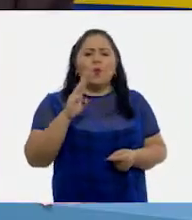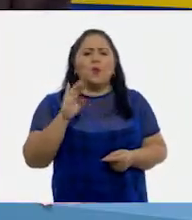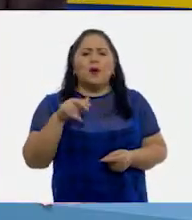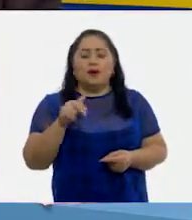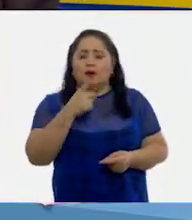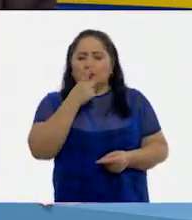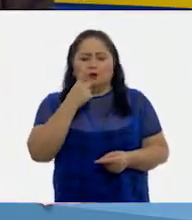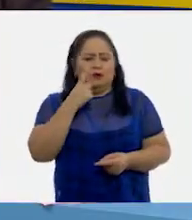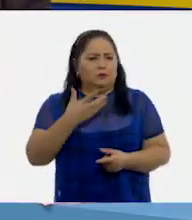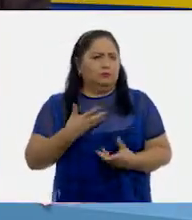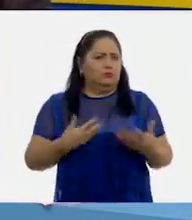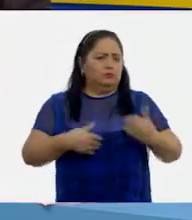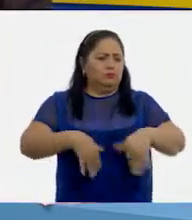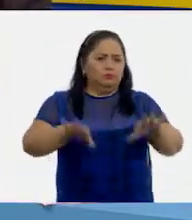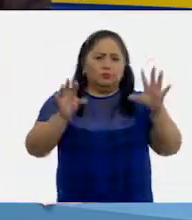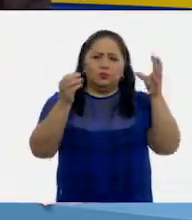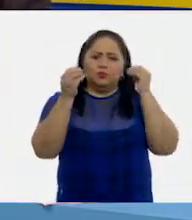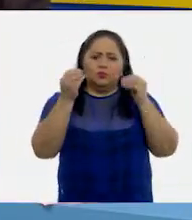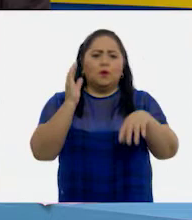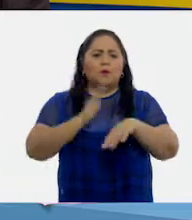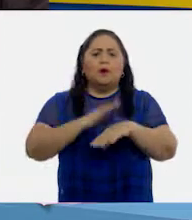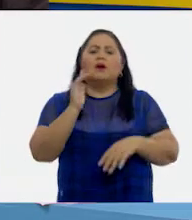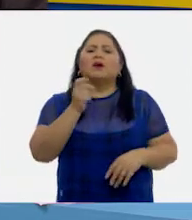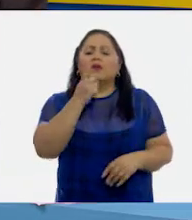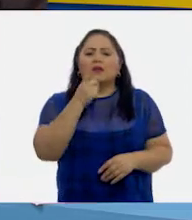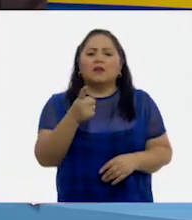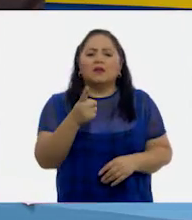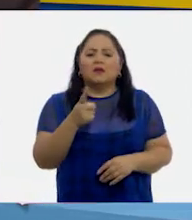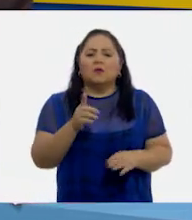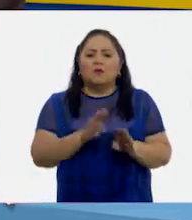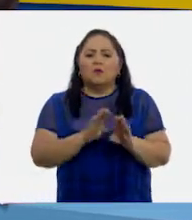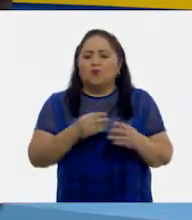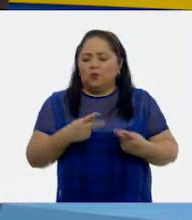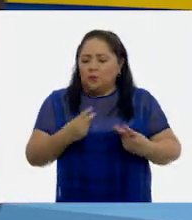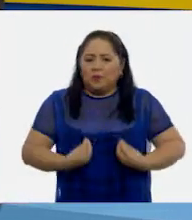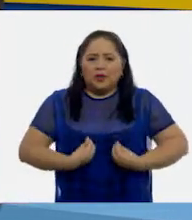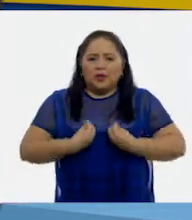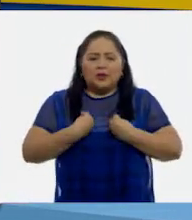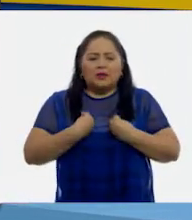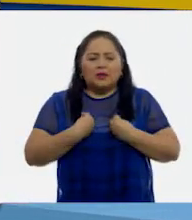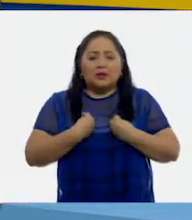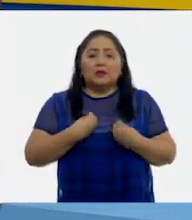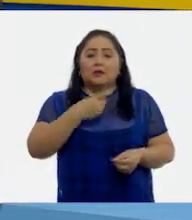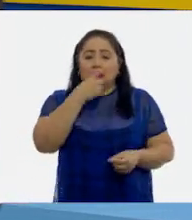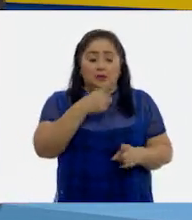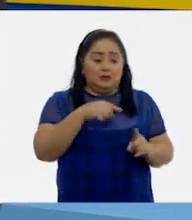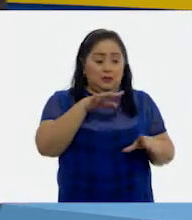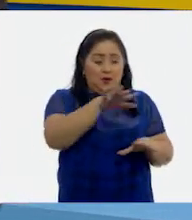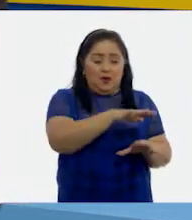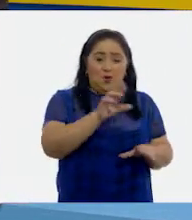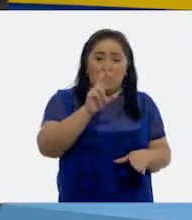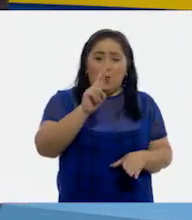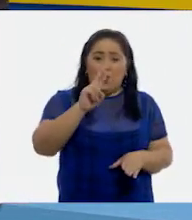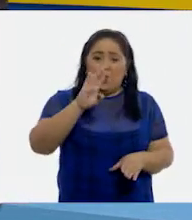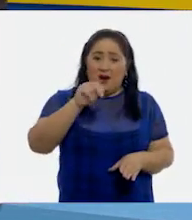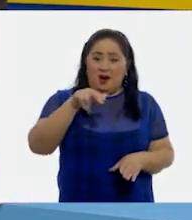hay muchas más. En lo referente al estilo de vida, se considera que las localidades